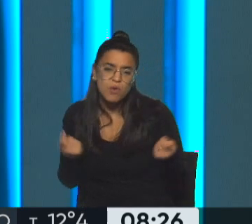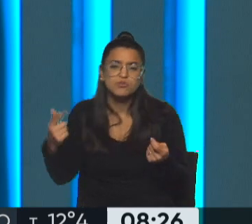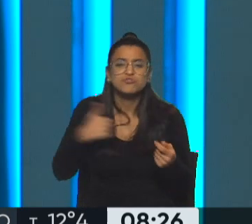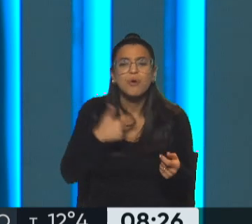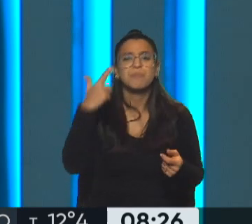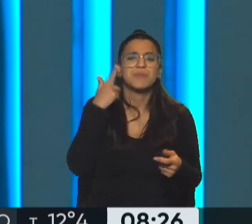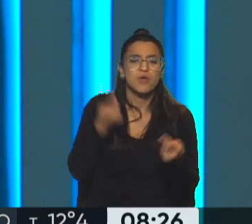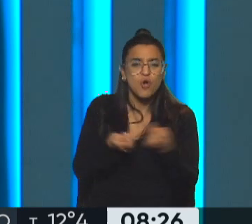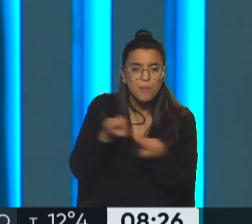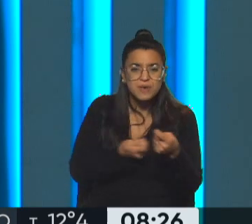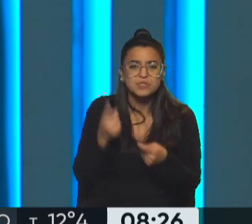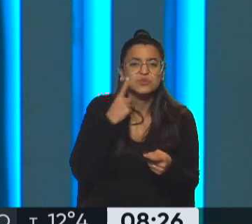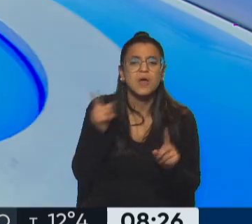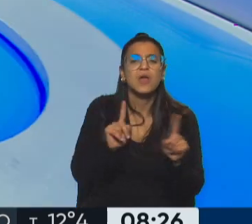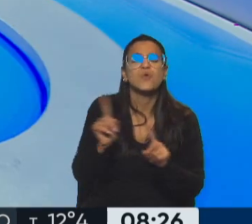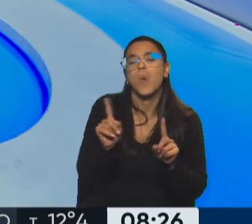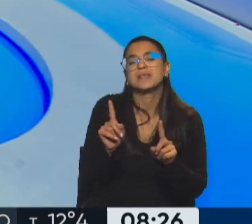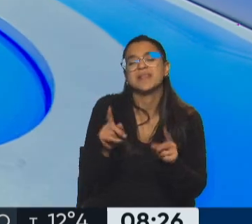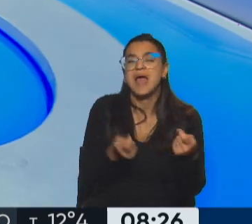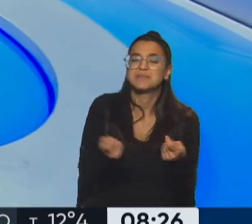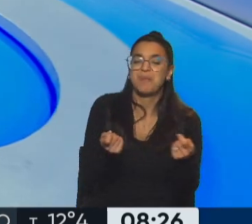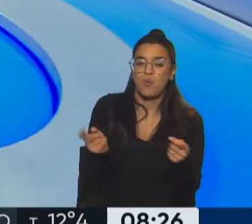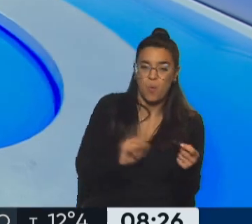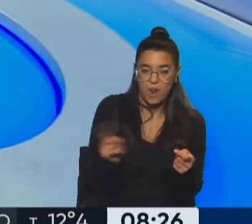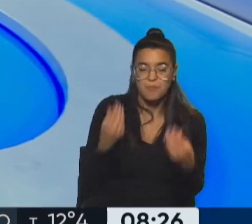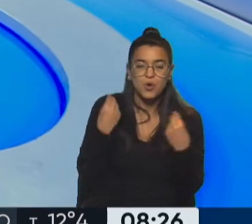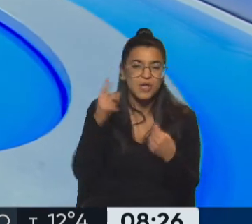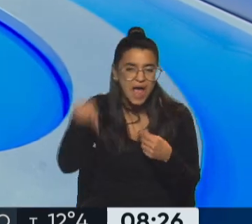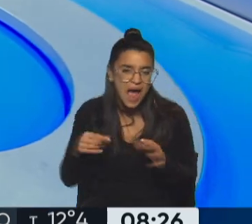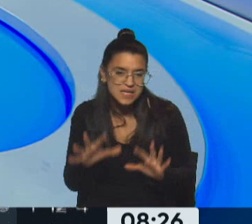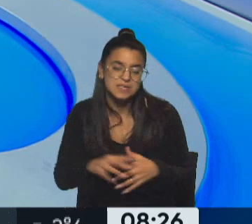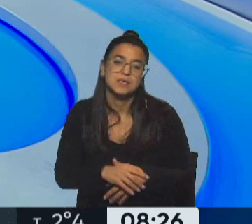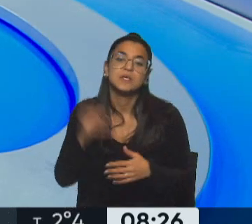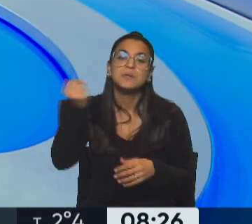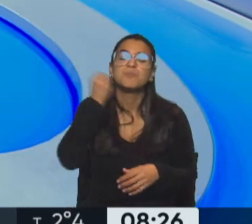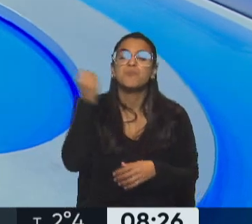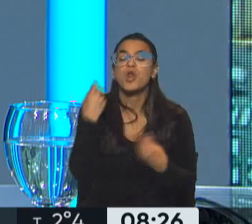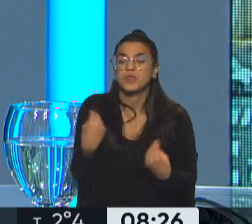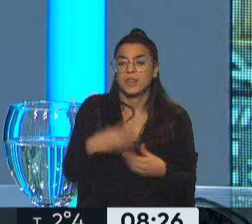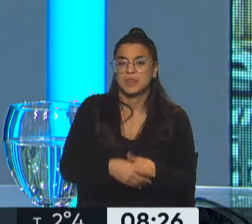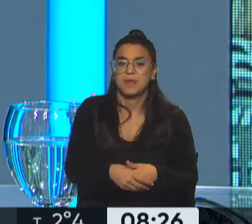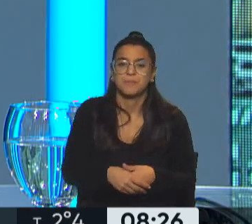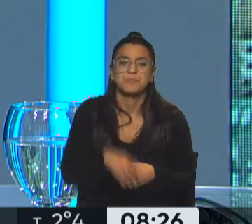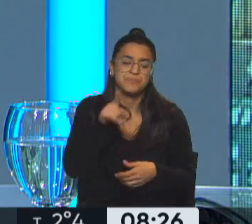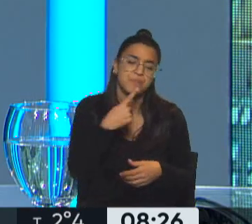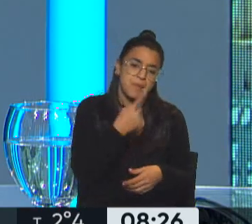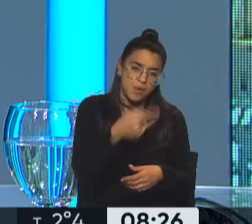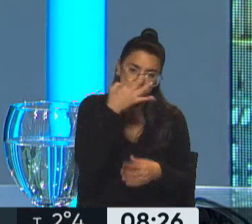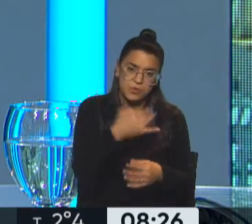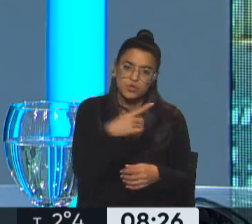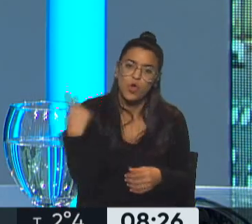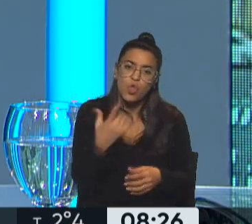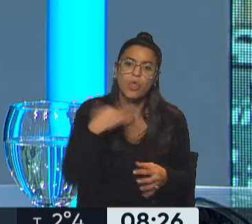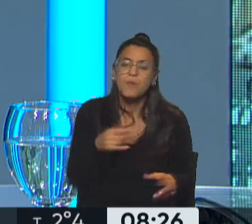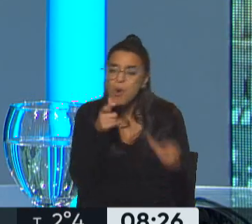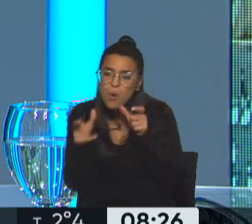que el comerciante no va a ser un especulador. Digo, ¿por qué está pasando esto? Es clave esa pregunta y entre todos tenemos que buscar